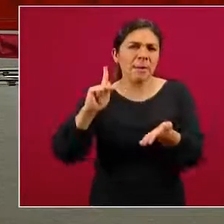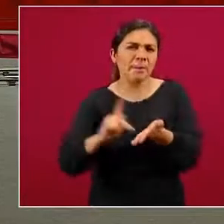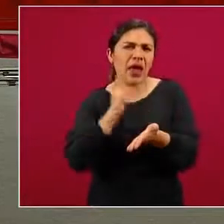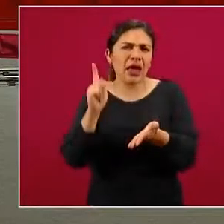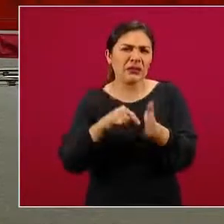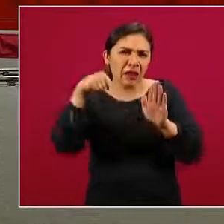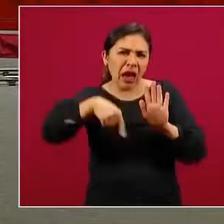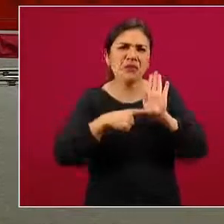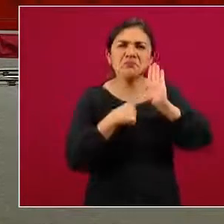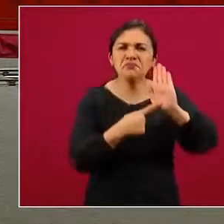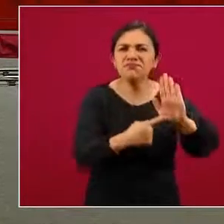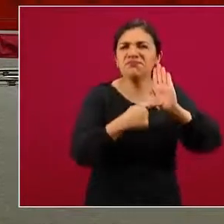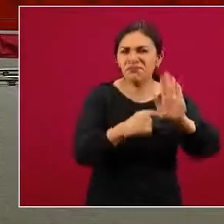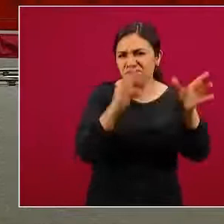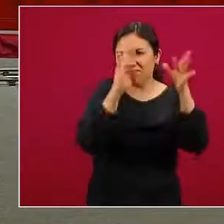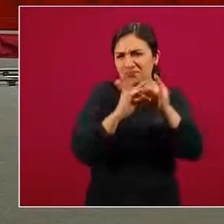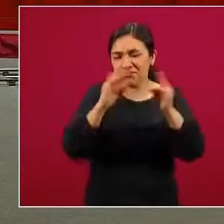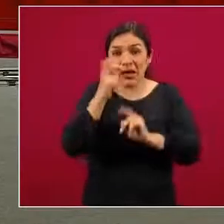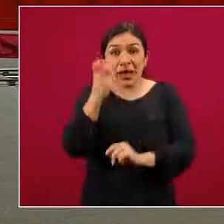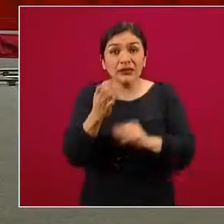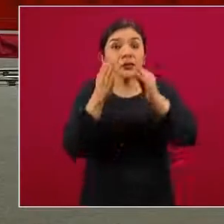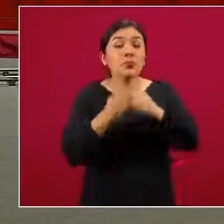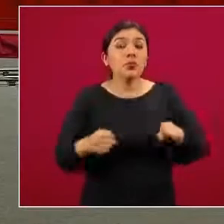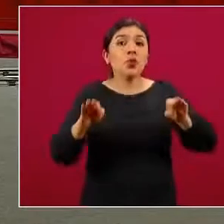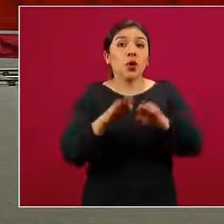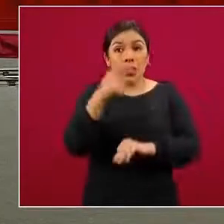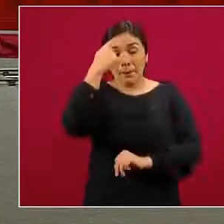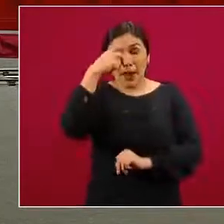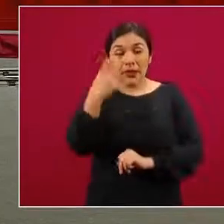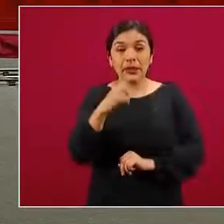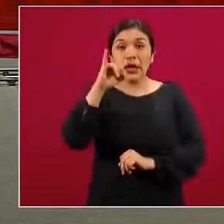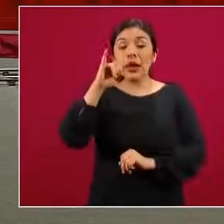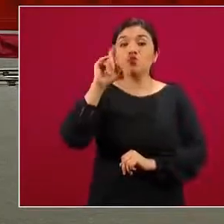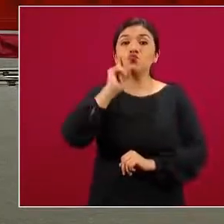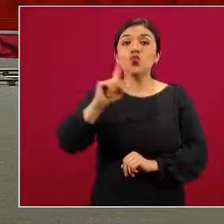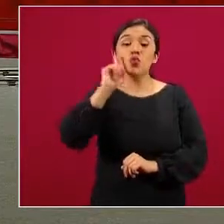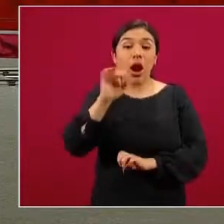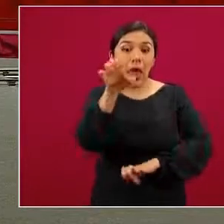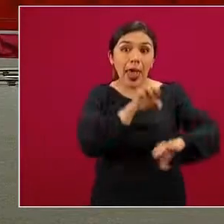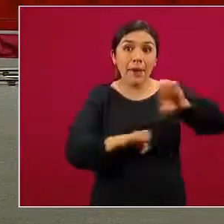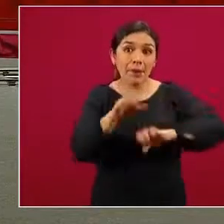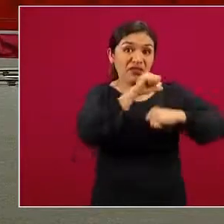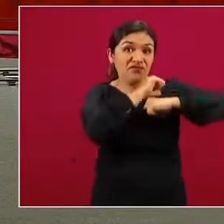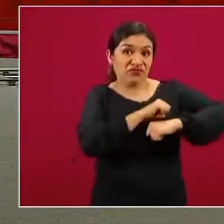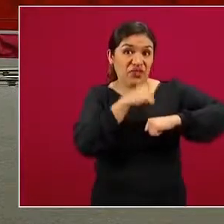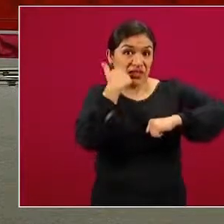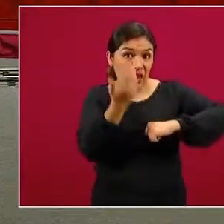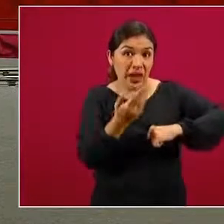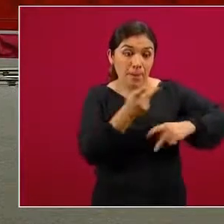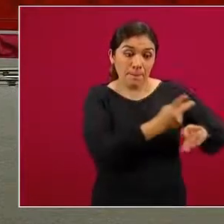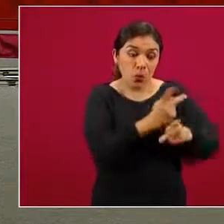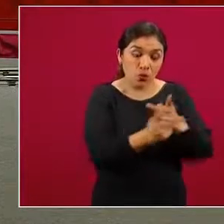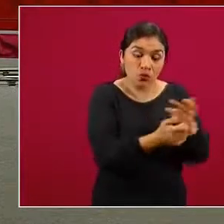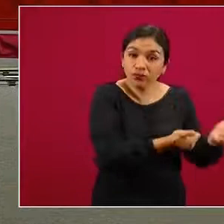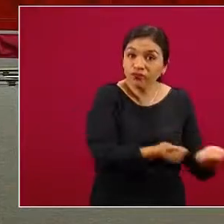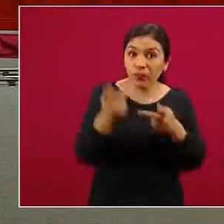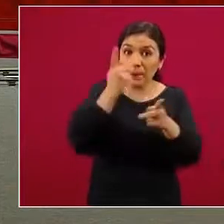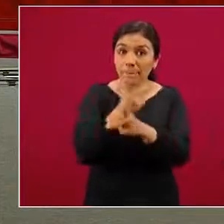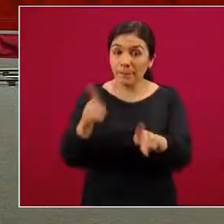con anterioridad, pero que son relevantes para las mujeres empresarias y, en este caso, exportadoras.